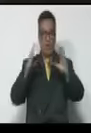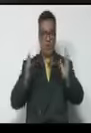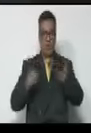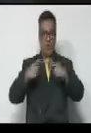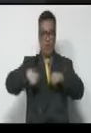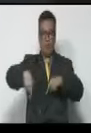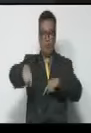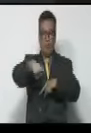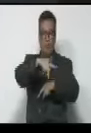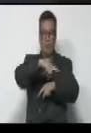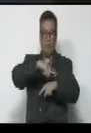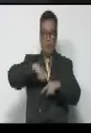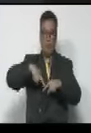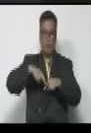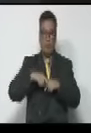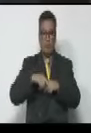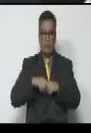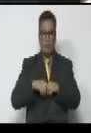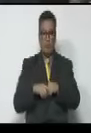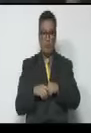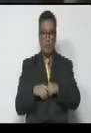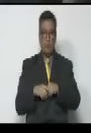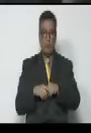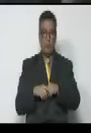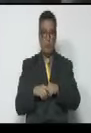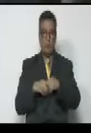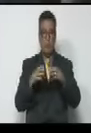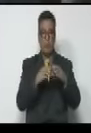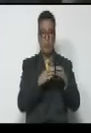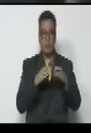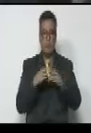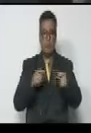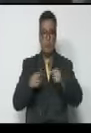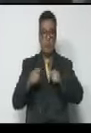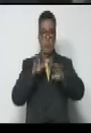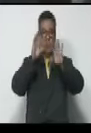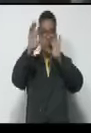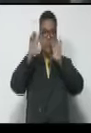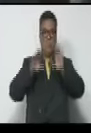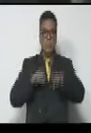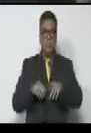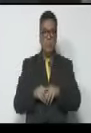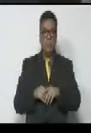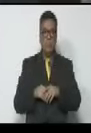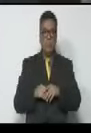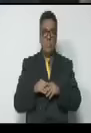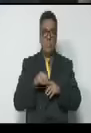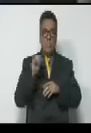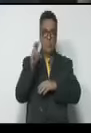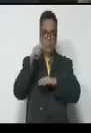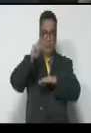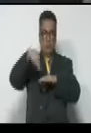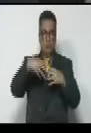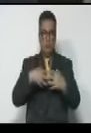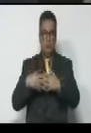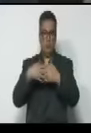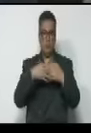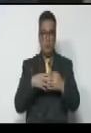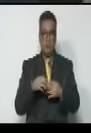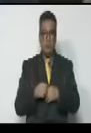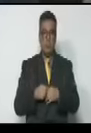redonda con el Comité de Asuntos Exteriores del Congreso de los Estados